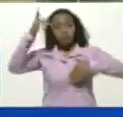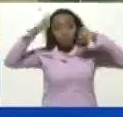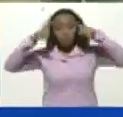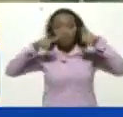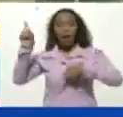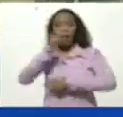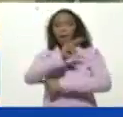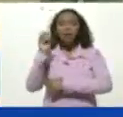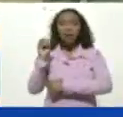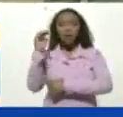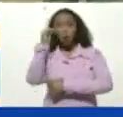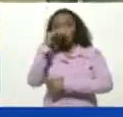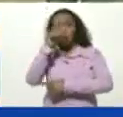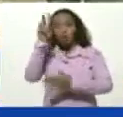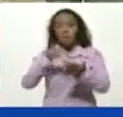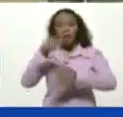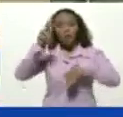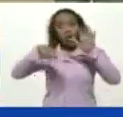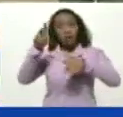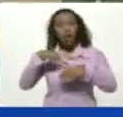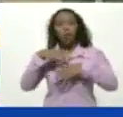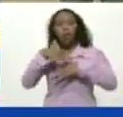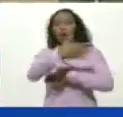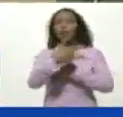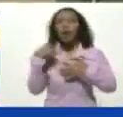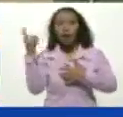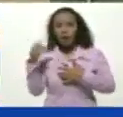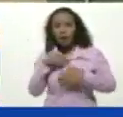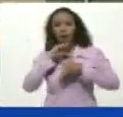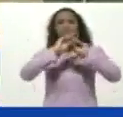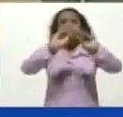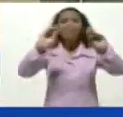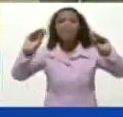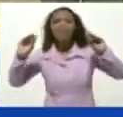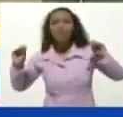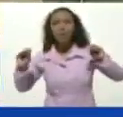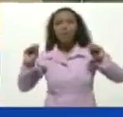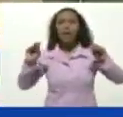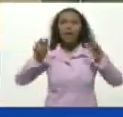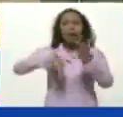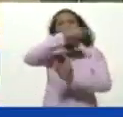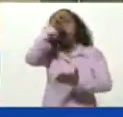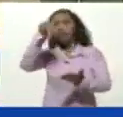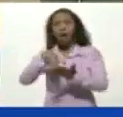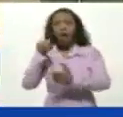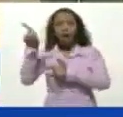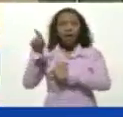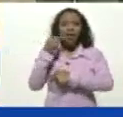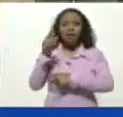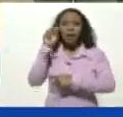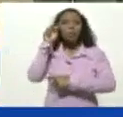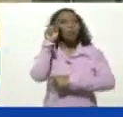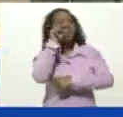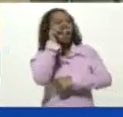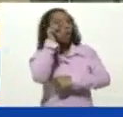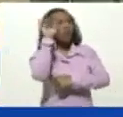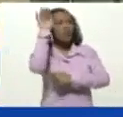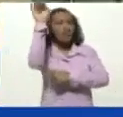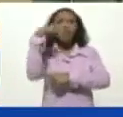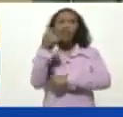de octubre del 2012, cuando convocó a esa gran llamada nacional. Desde allá, mirando el futuro, el comandante